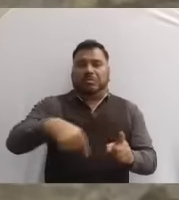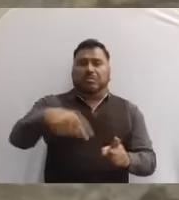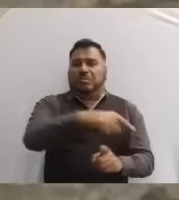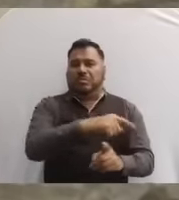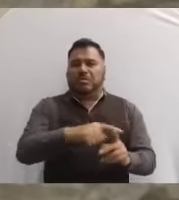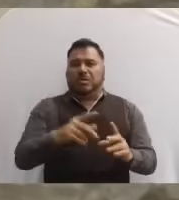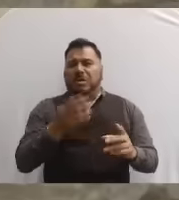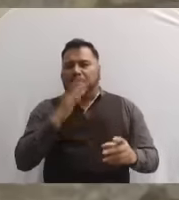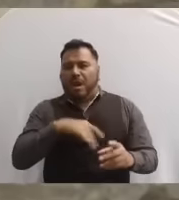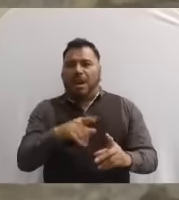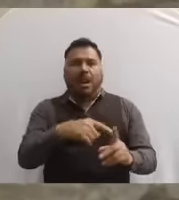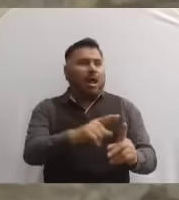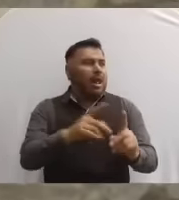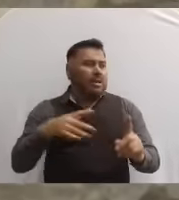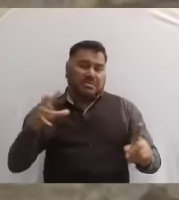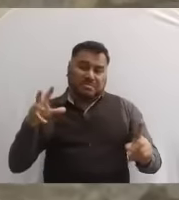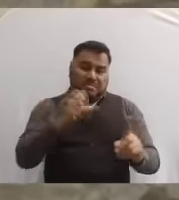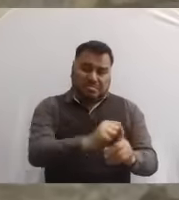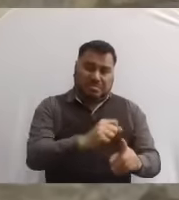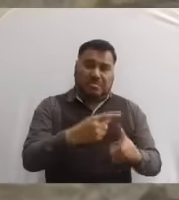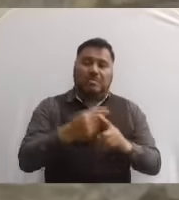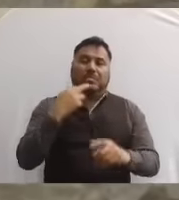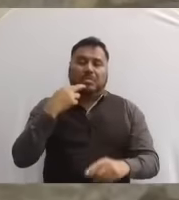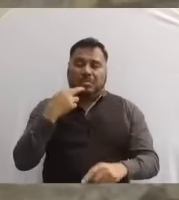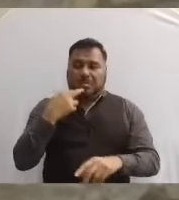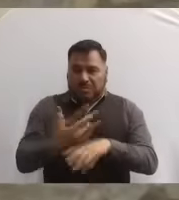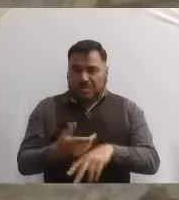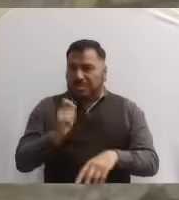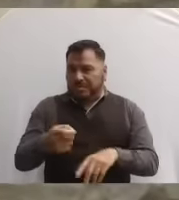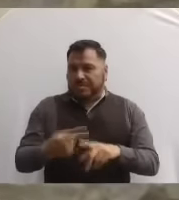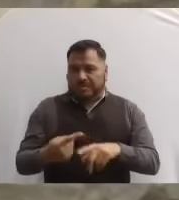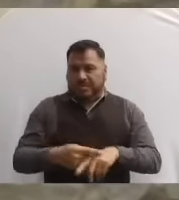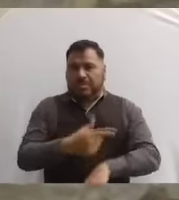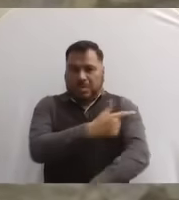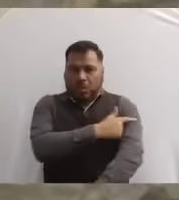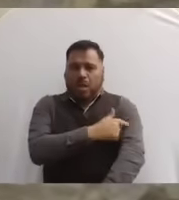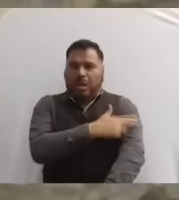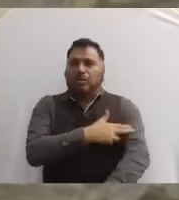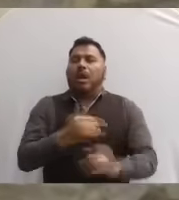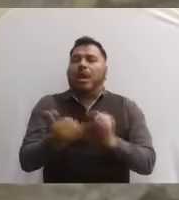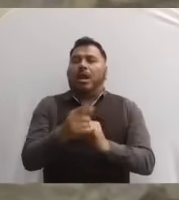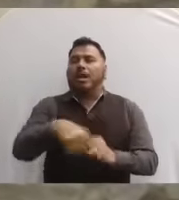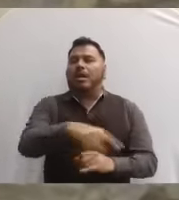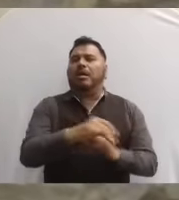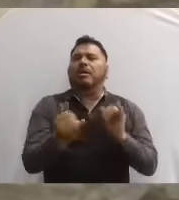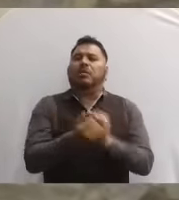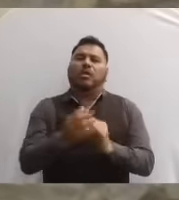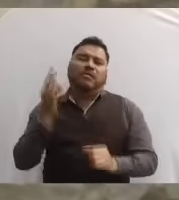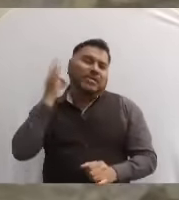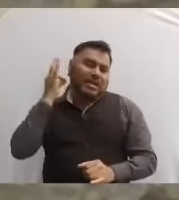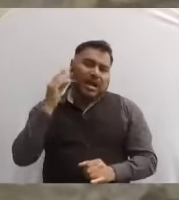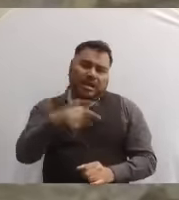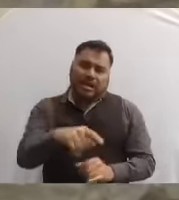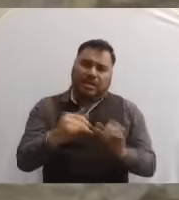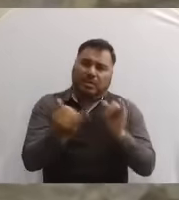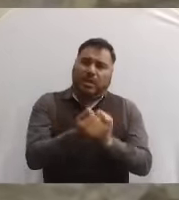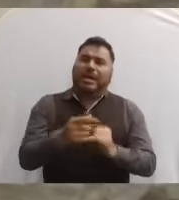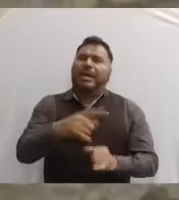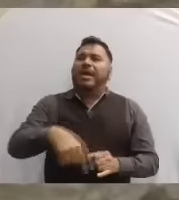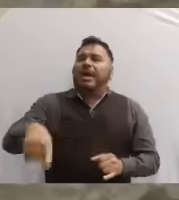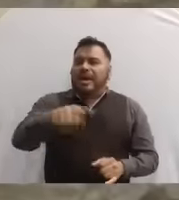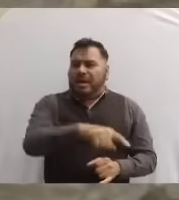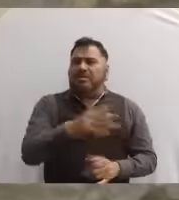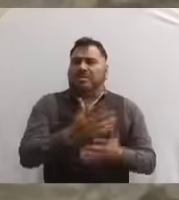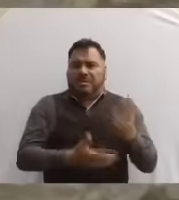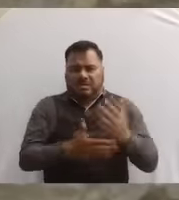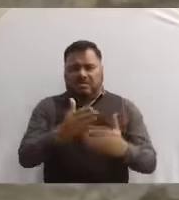no solo es tarea de la Guardia Nacional, también es tarea de las fiscalías. Ellos son los que hacen